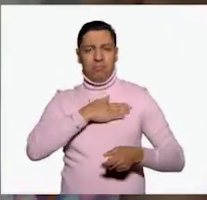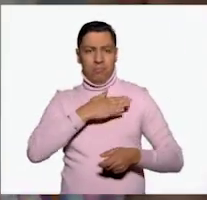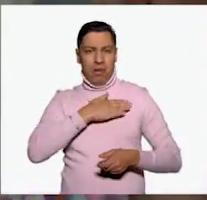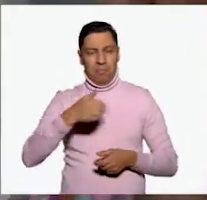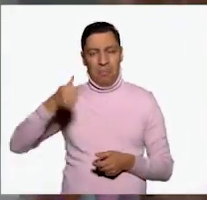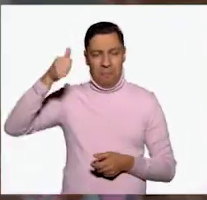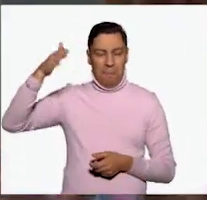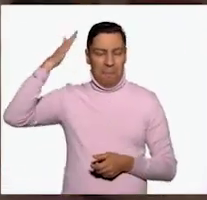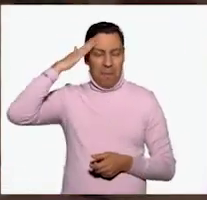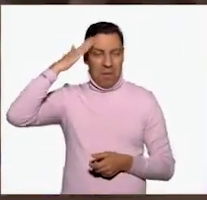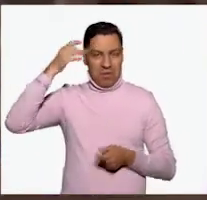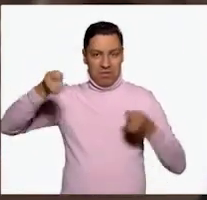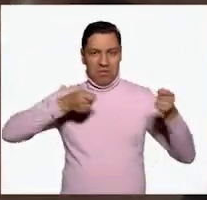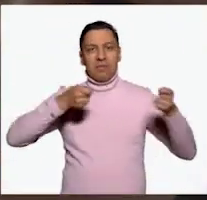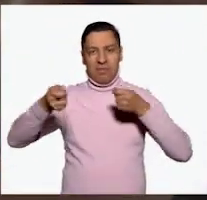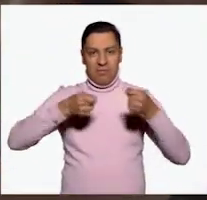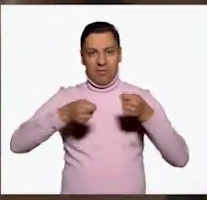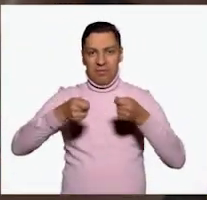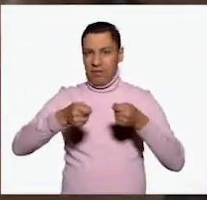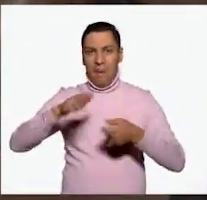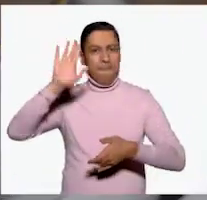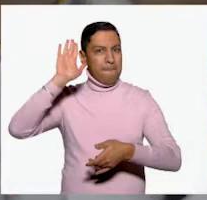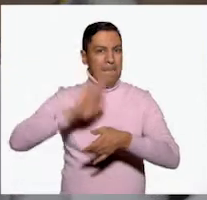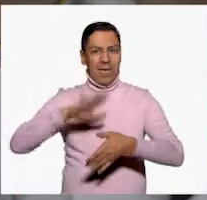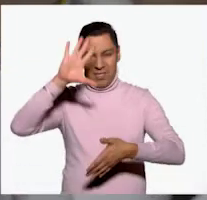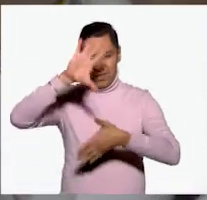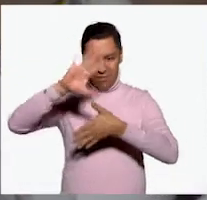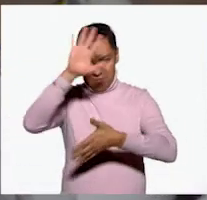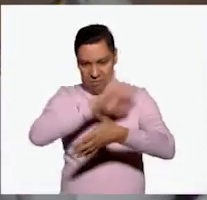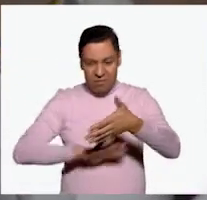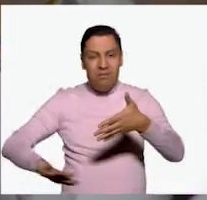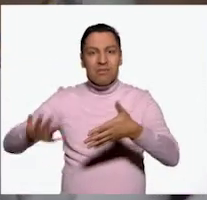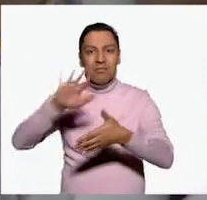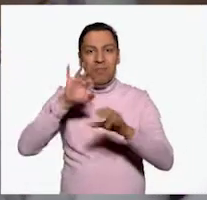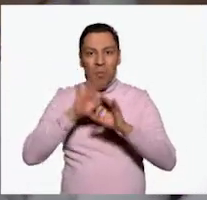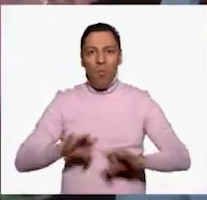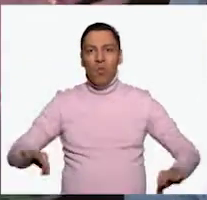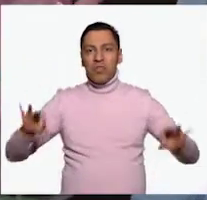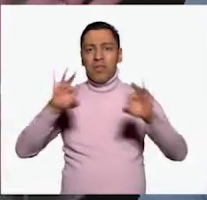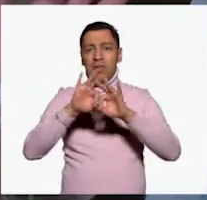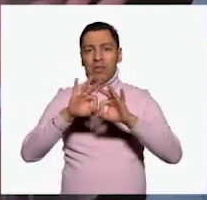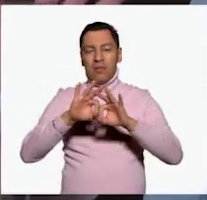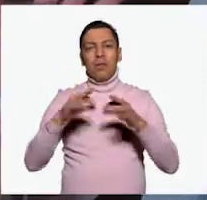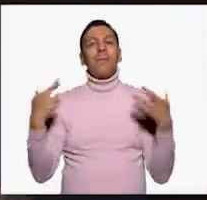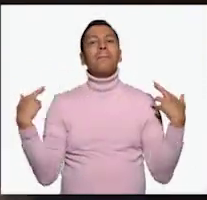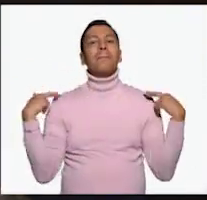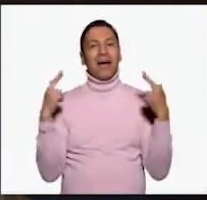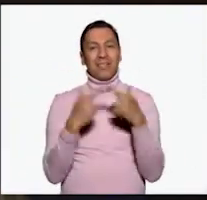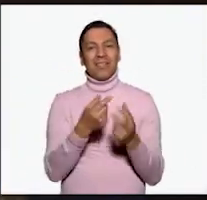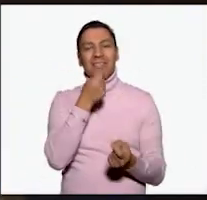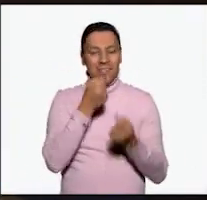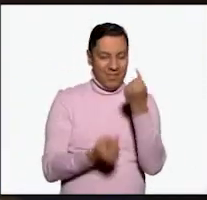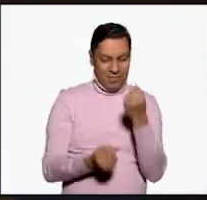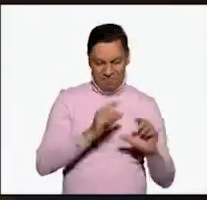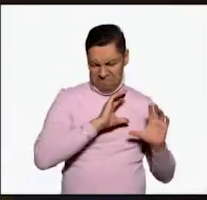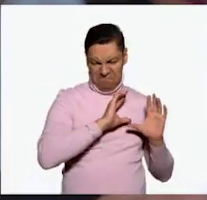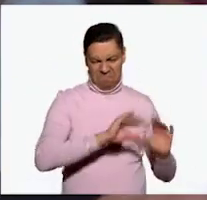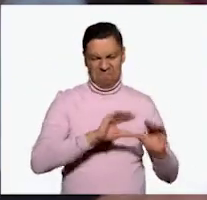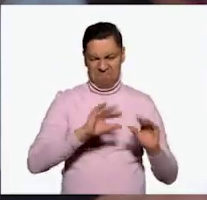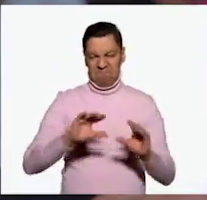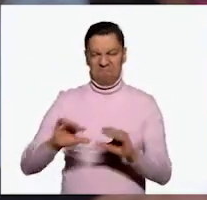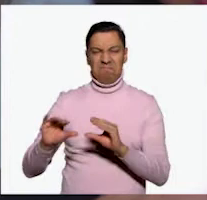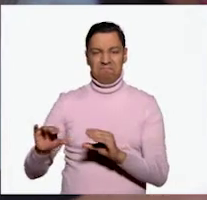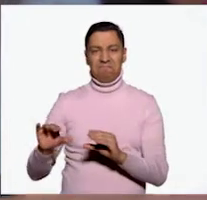nucleares más importantes de Latinoamérica. Además de convertirme en mentora de muchas niñas que, como yo, les